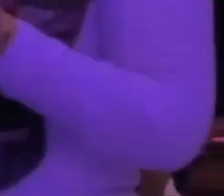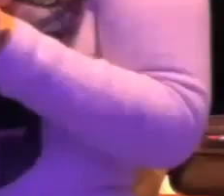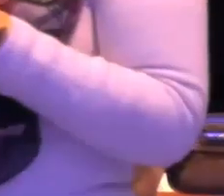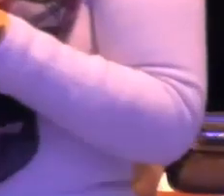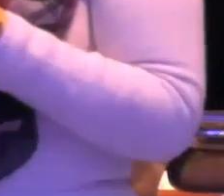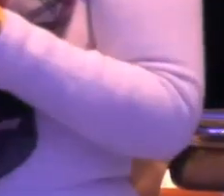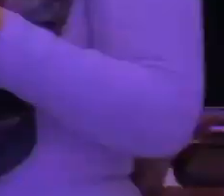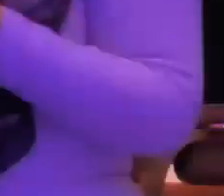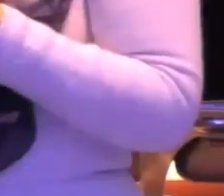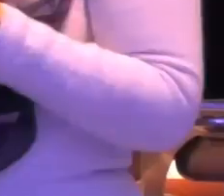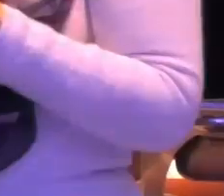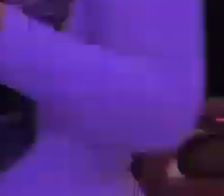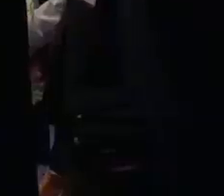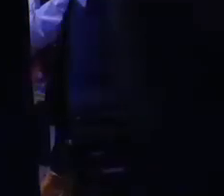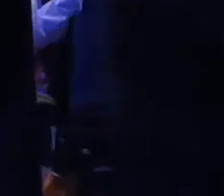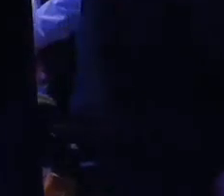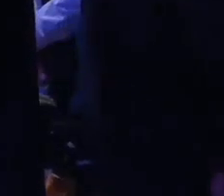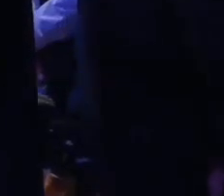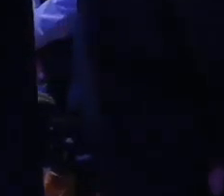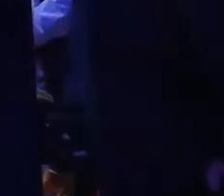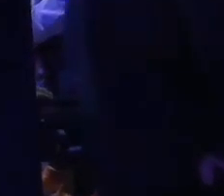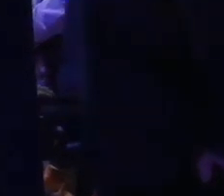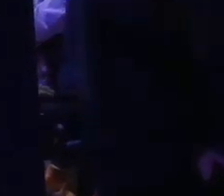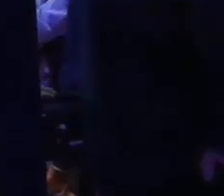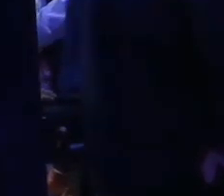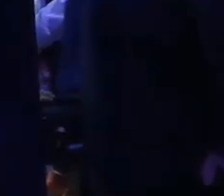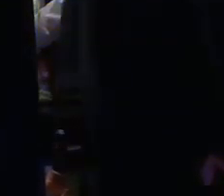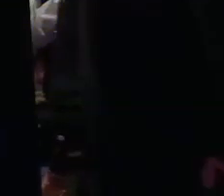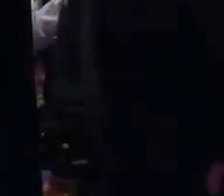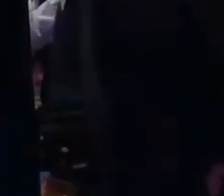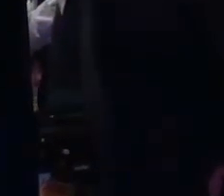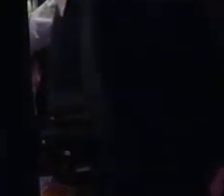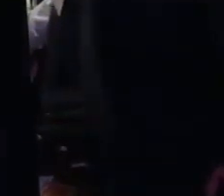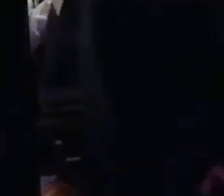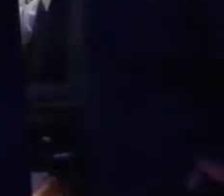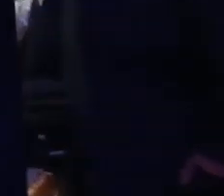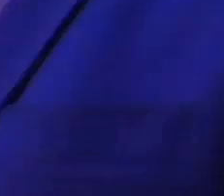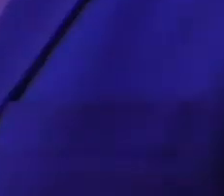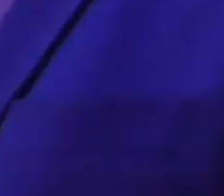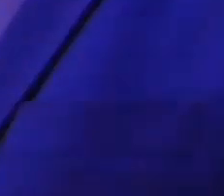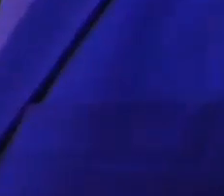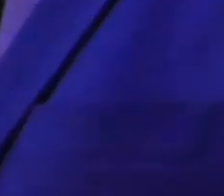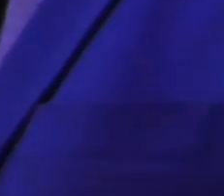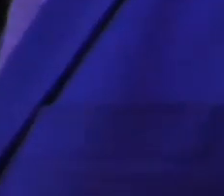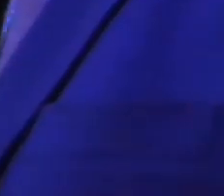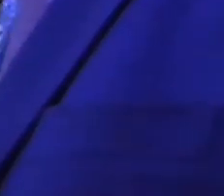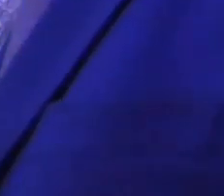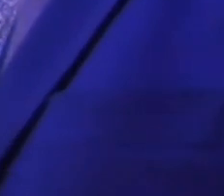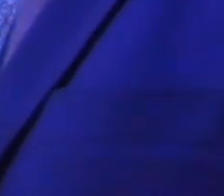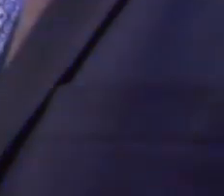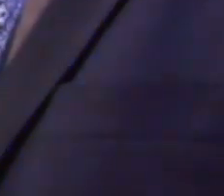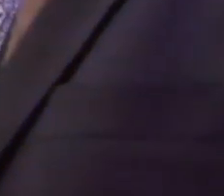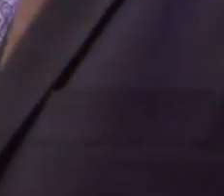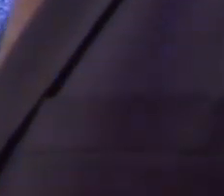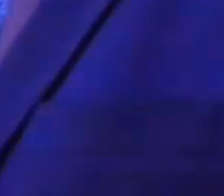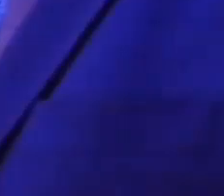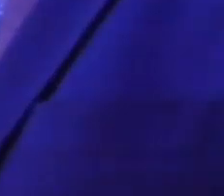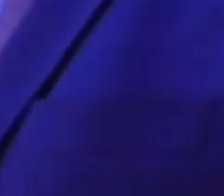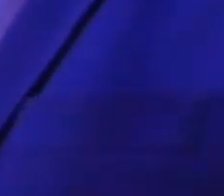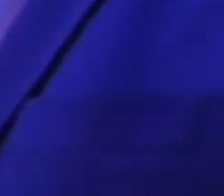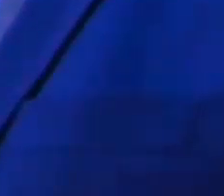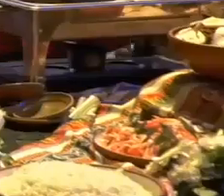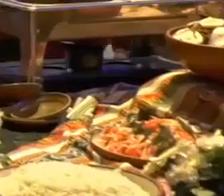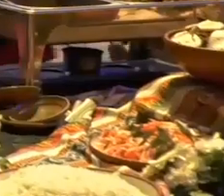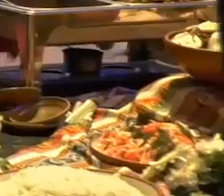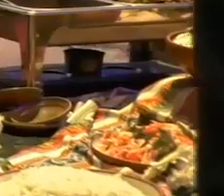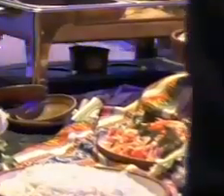realidad es un conjunto de hombres y mujeres que han logrado desarrollar una serie de actividades que, encadenadas entre sí, permiten